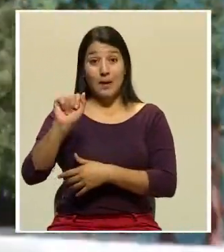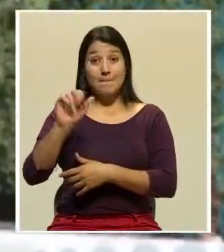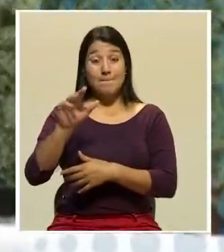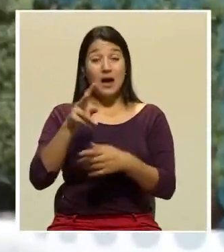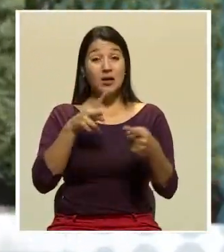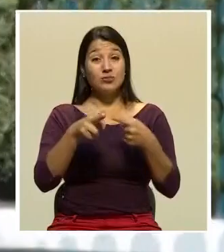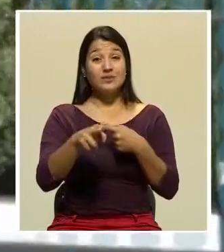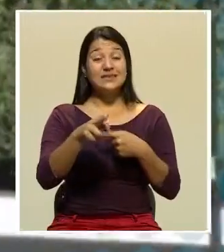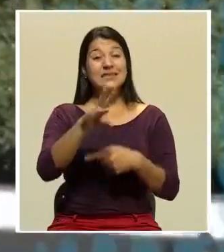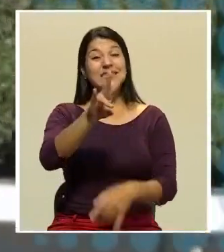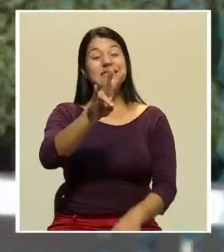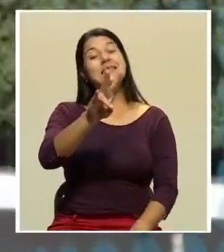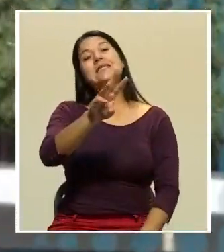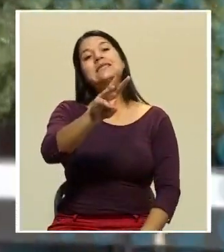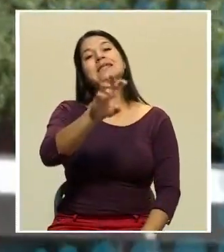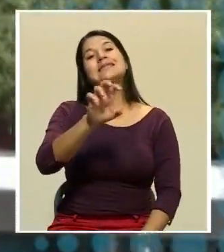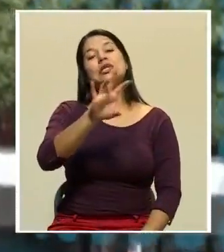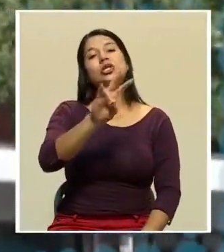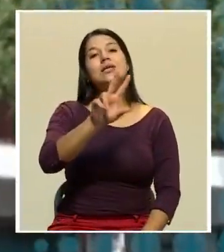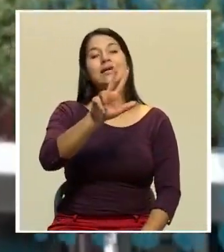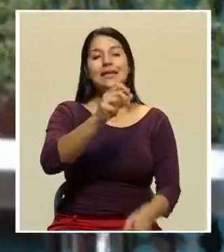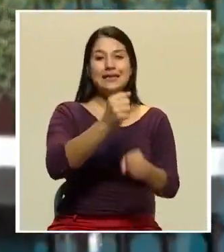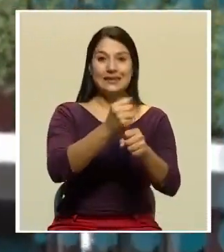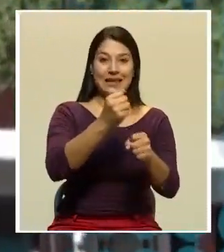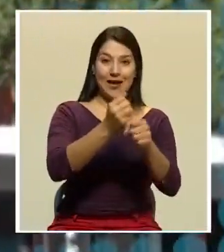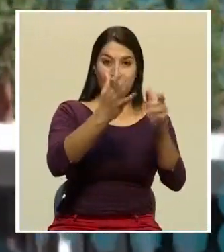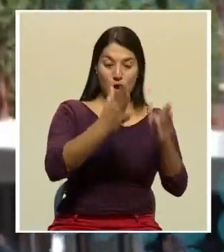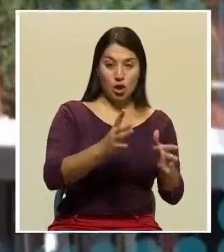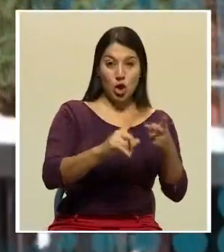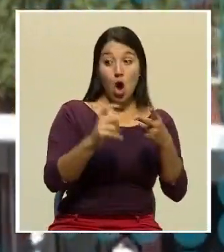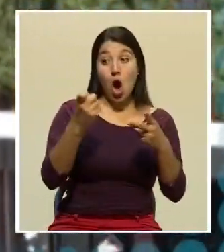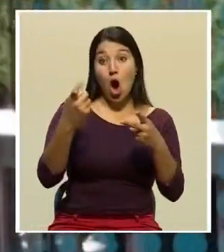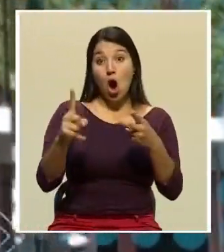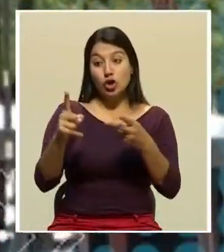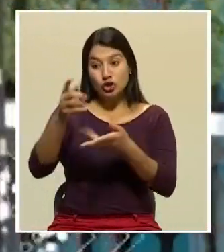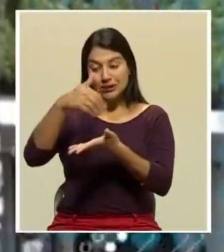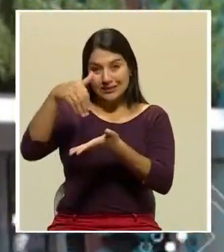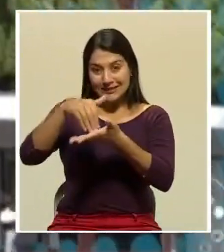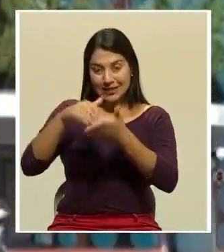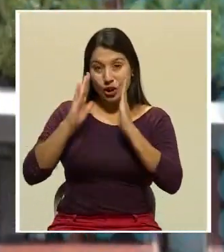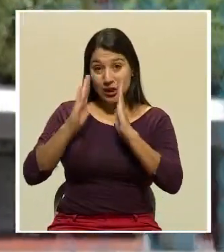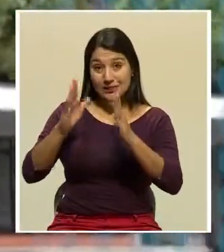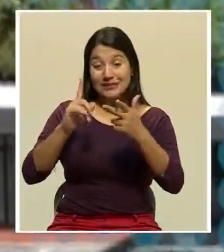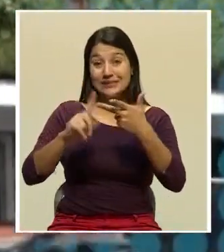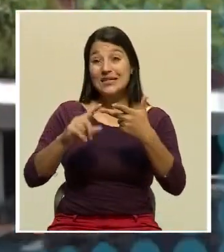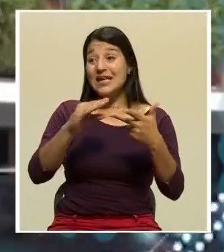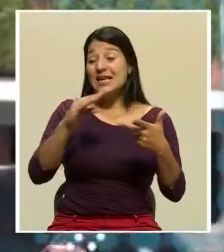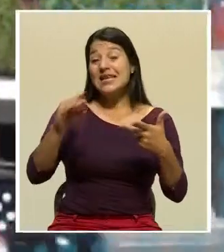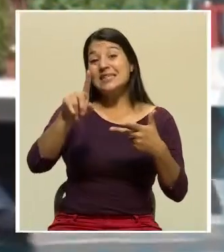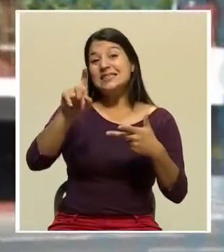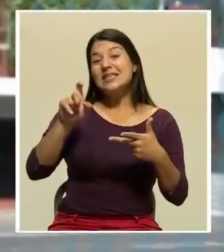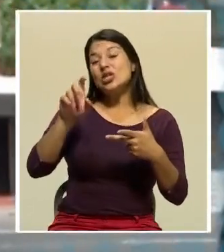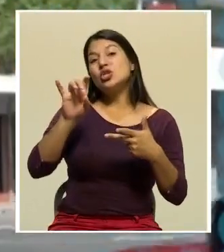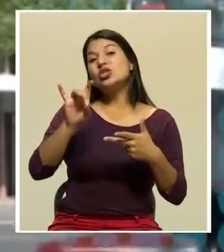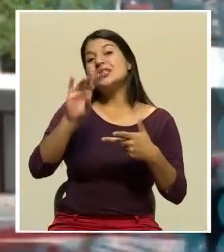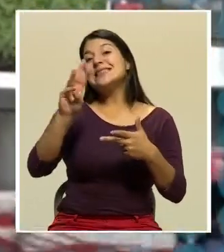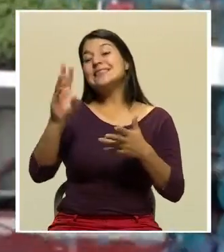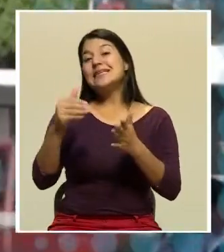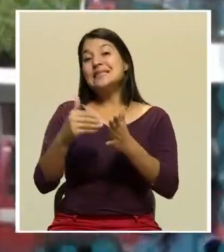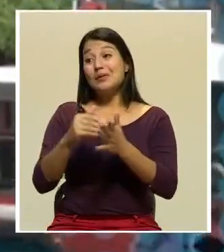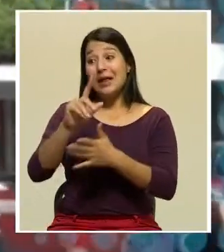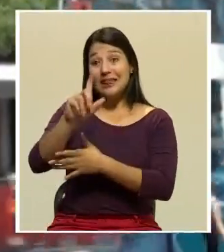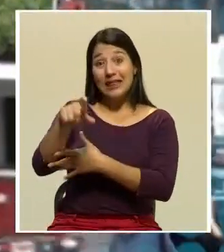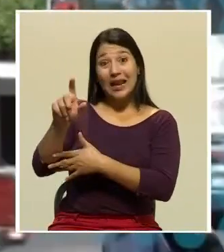373 colaboradores, el cierre de 11 puntos de servicio y suprimirá 187,000 tarjetas como respuesta a la entrada en